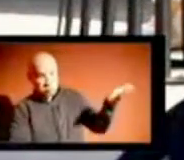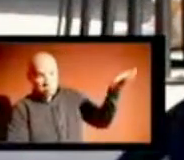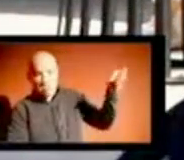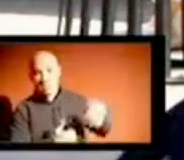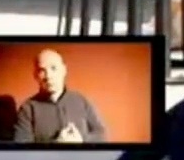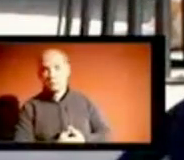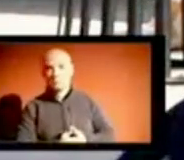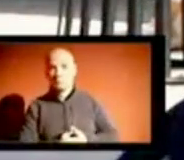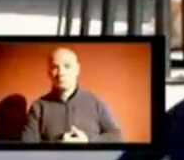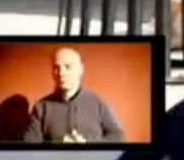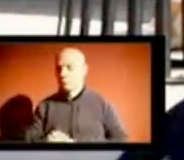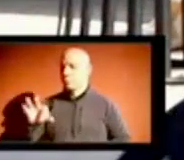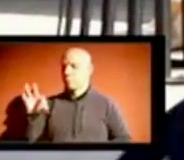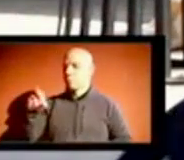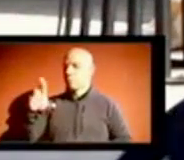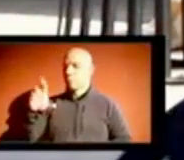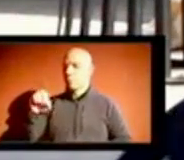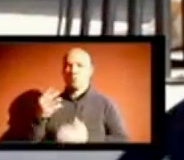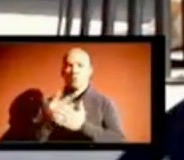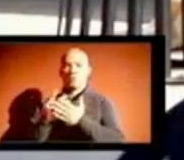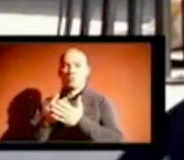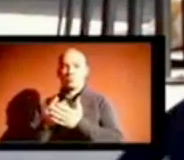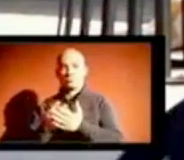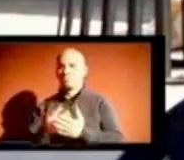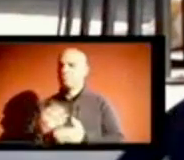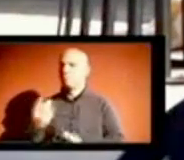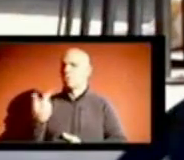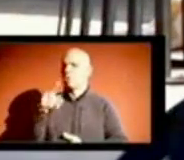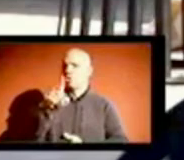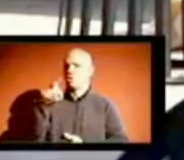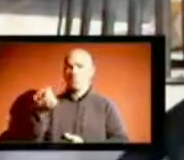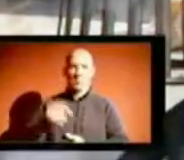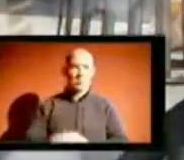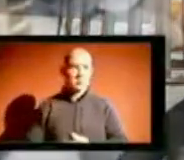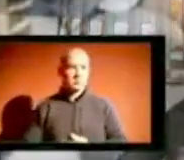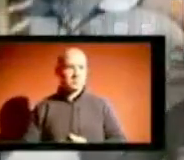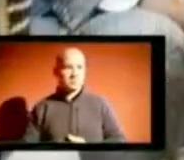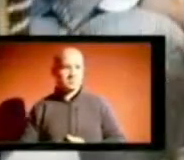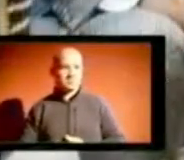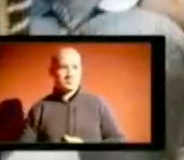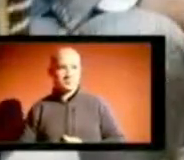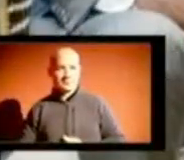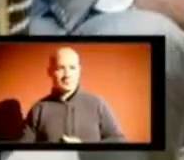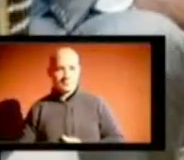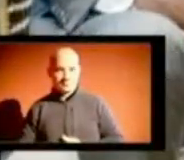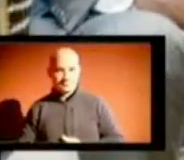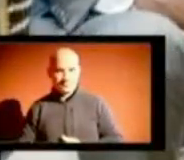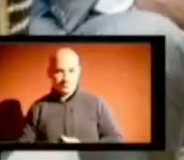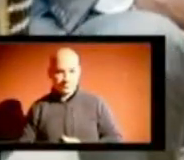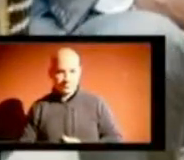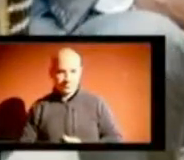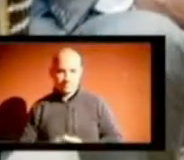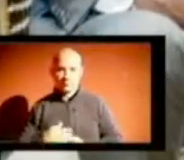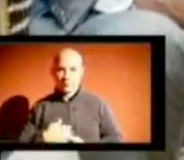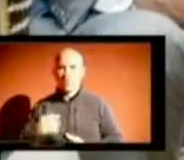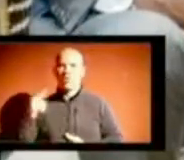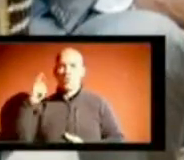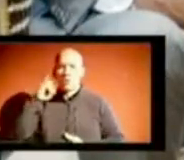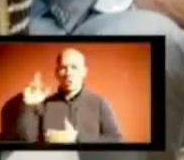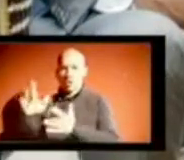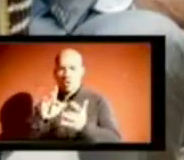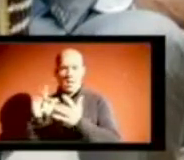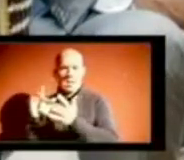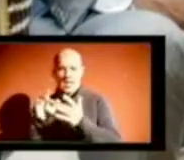Foro noticioso. Secretario, dos preguntas. La primera, me está pidiendo que se la haga la persona que los están escuchando a través de las